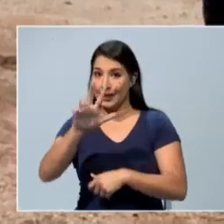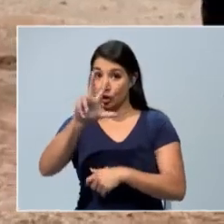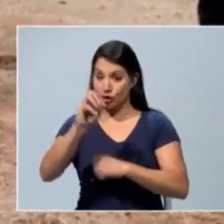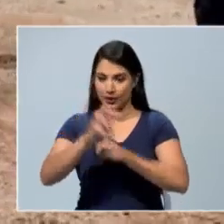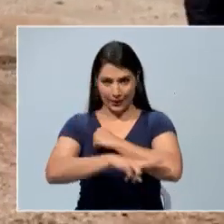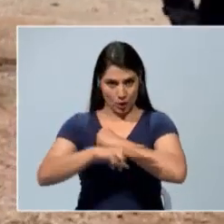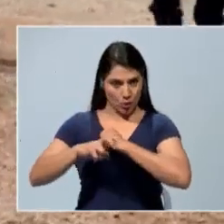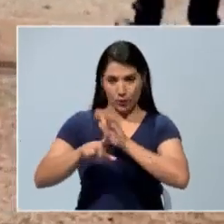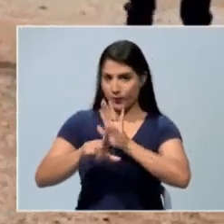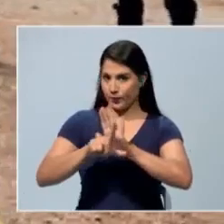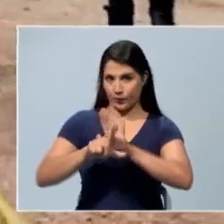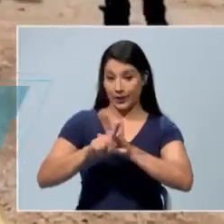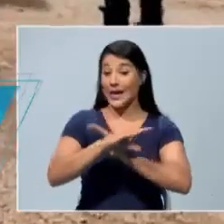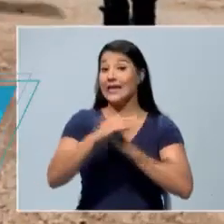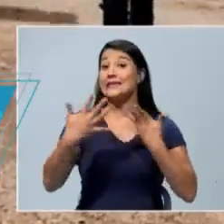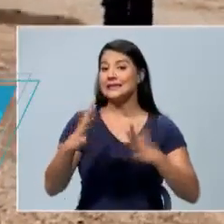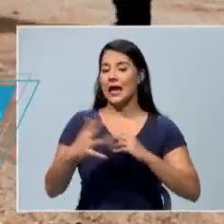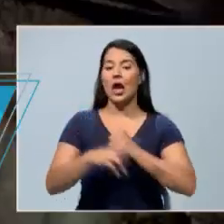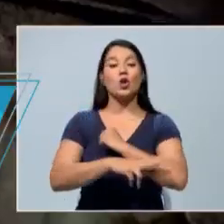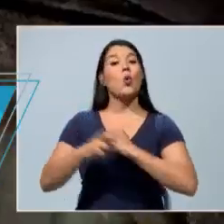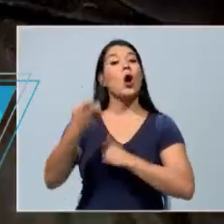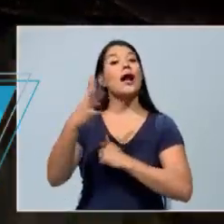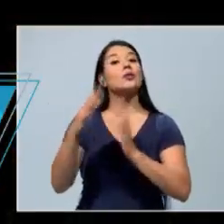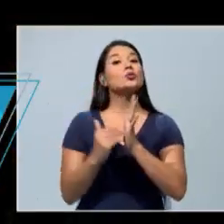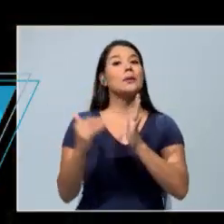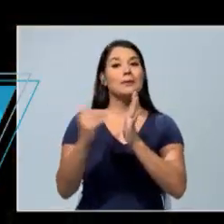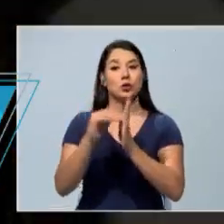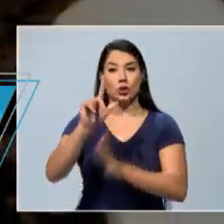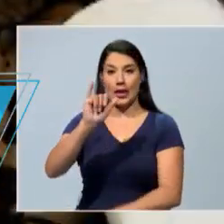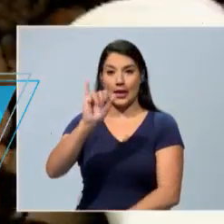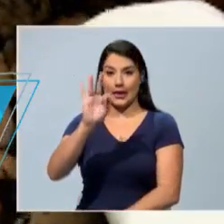que se han robado 14 millones de litros de combustible.